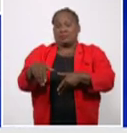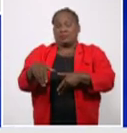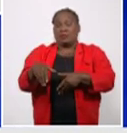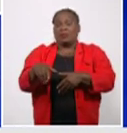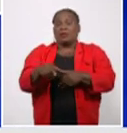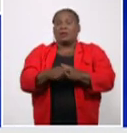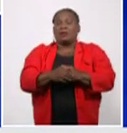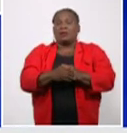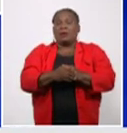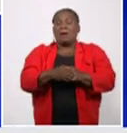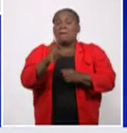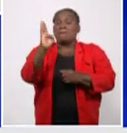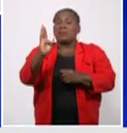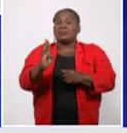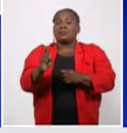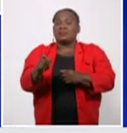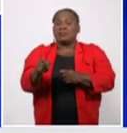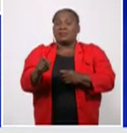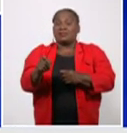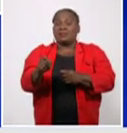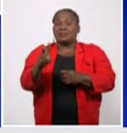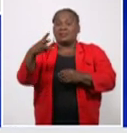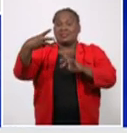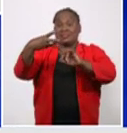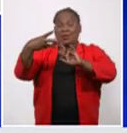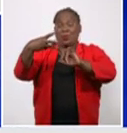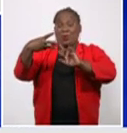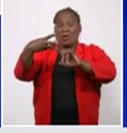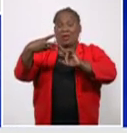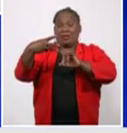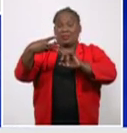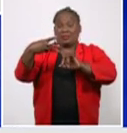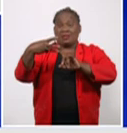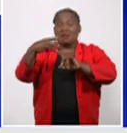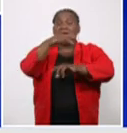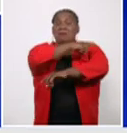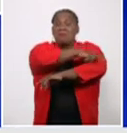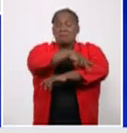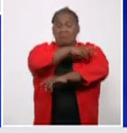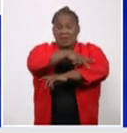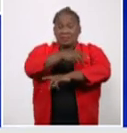10.869.000, Brasil en tercer lugar, esos son los países con mayor reporte,